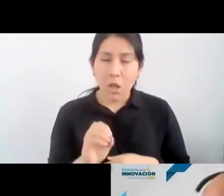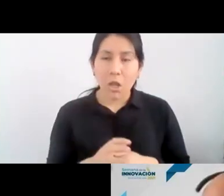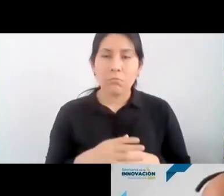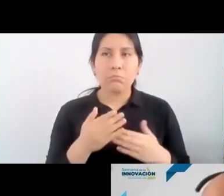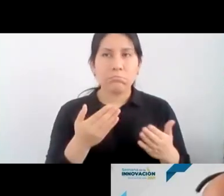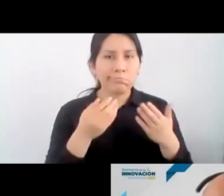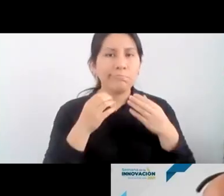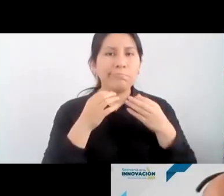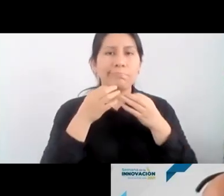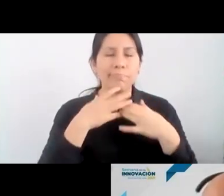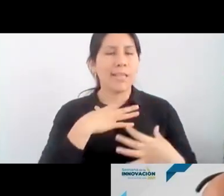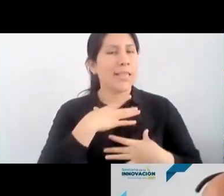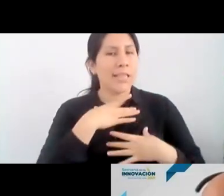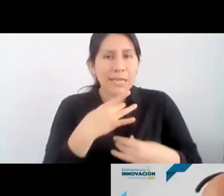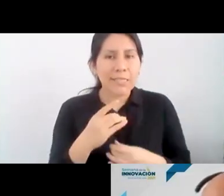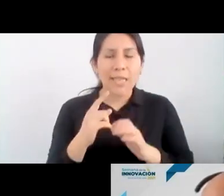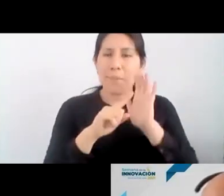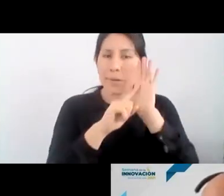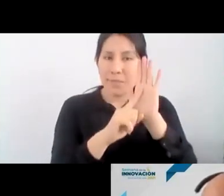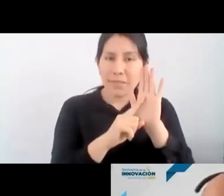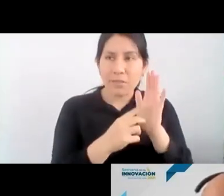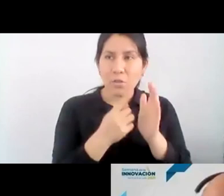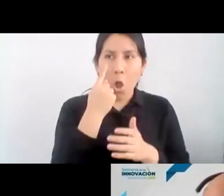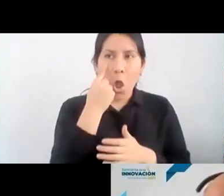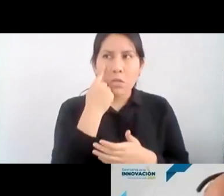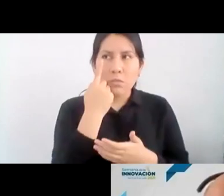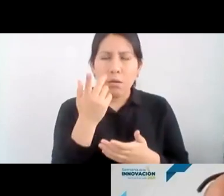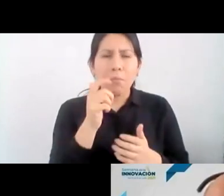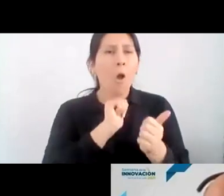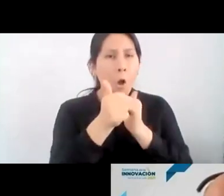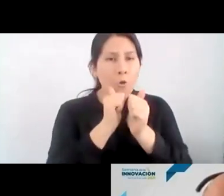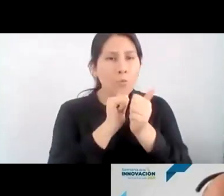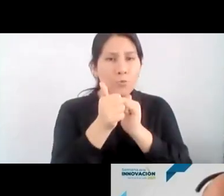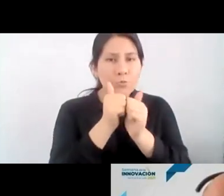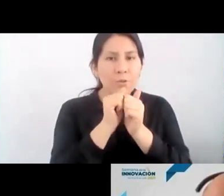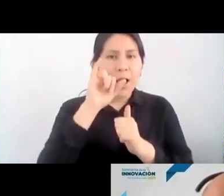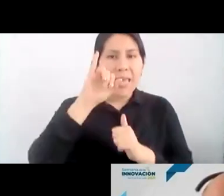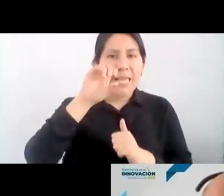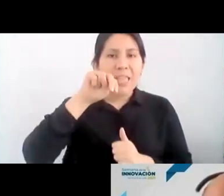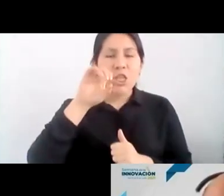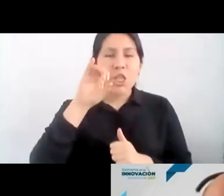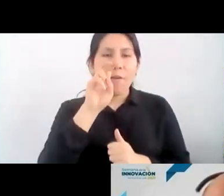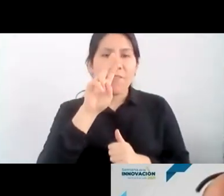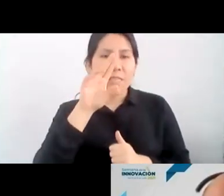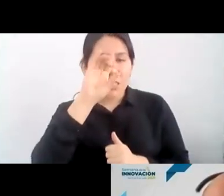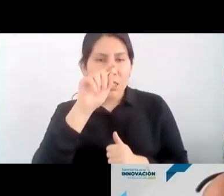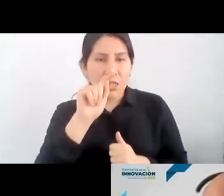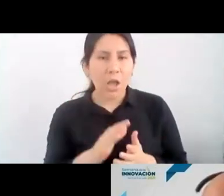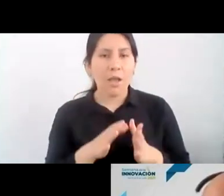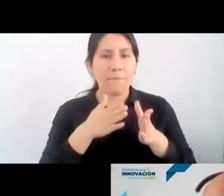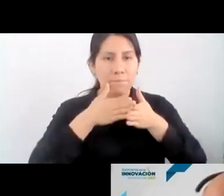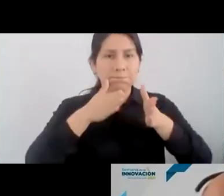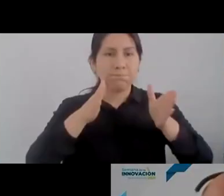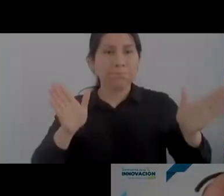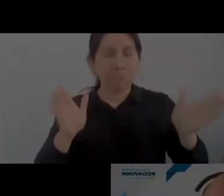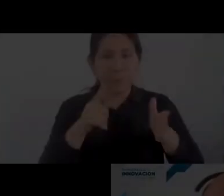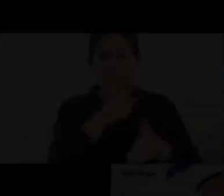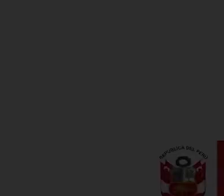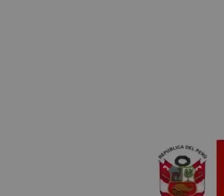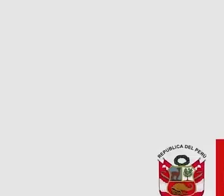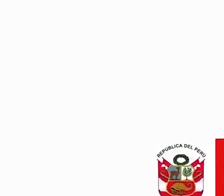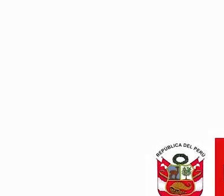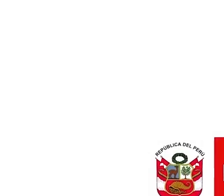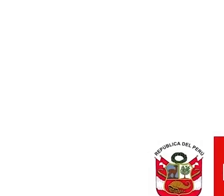conocer en más detalle el concurso de innovación abierta y los diferentes desafíos y oportunidades que se han podido generar a partir de este.